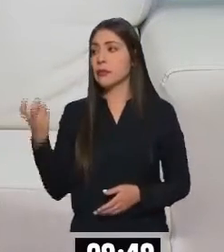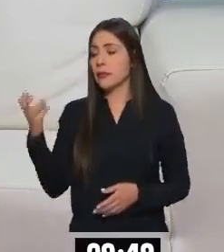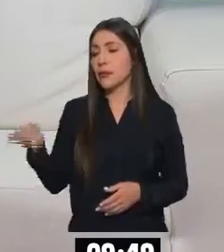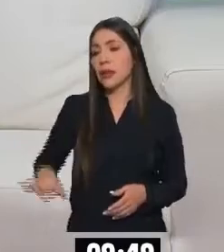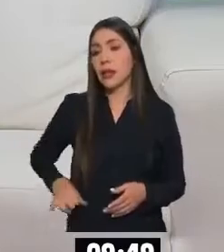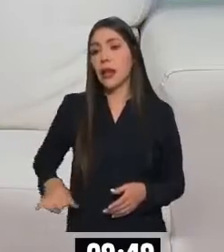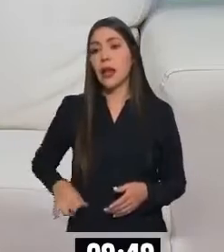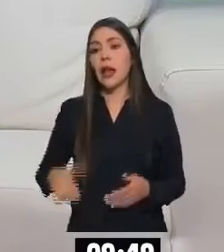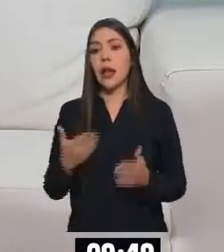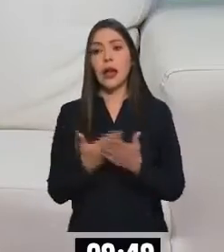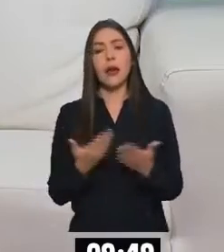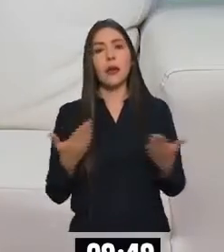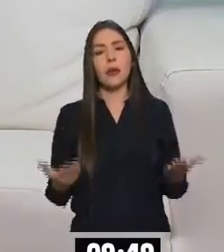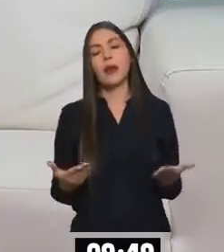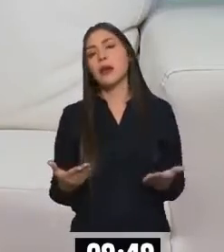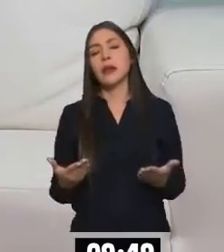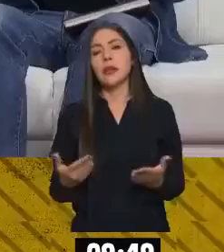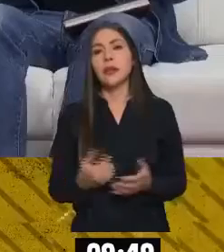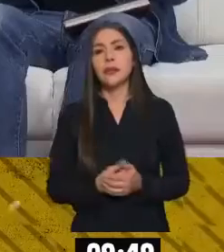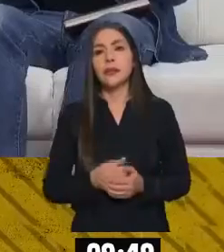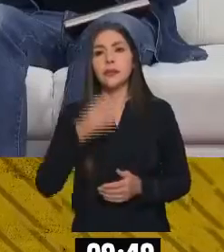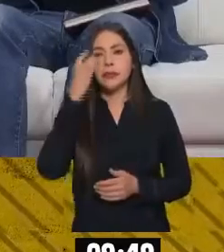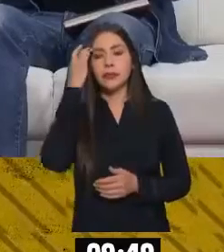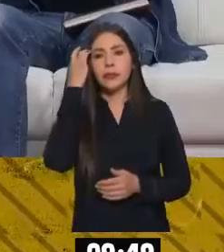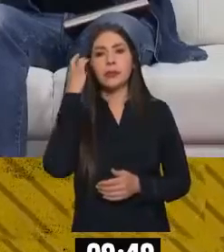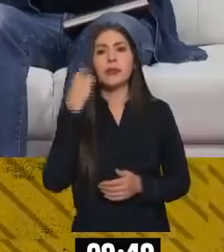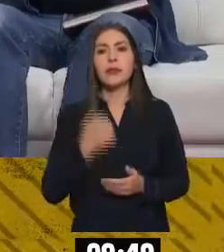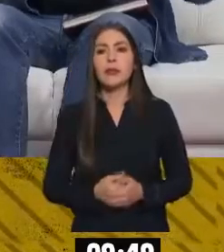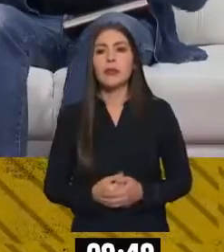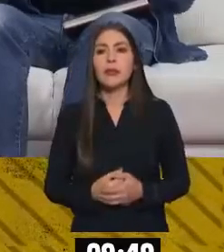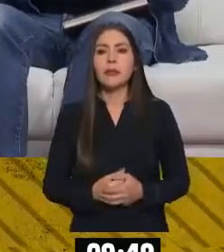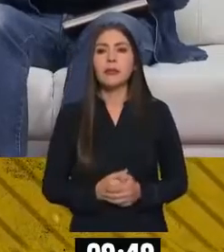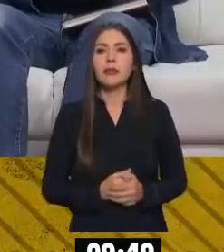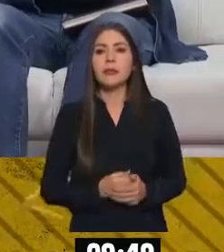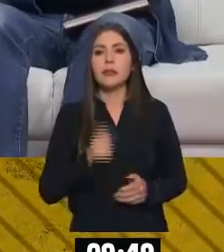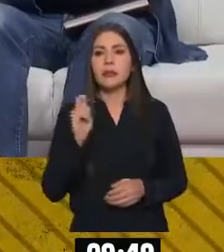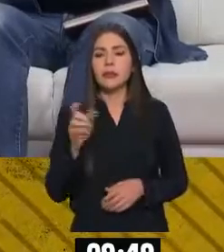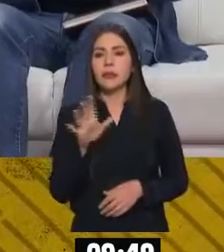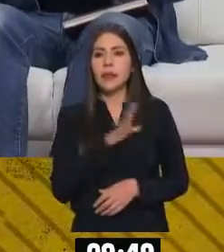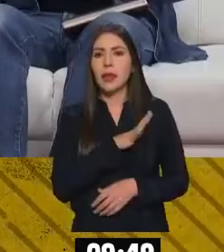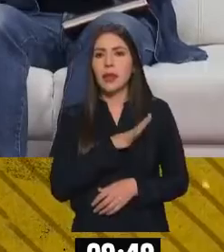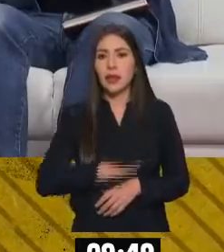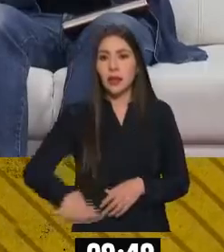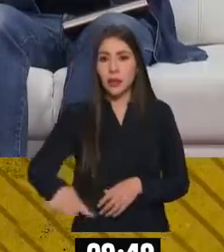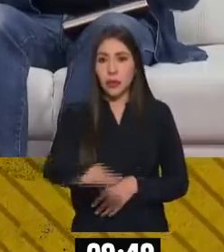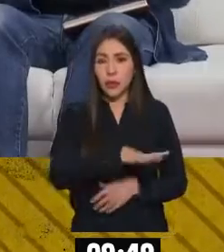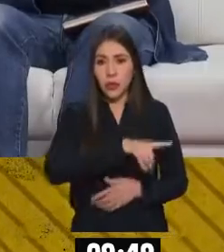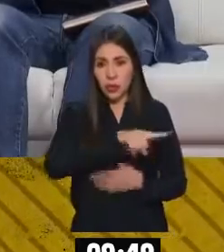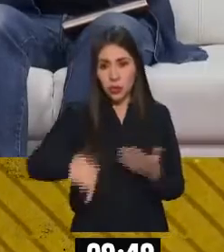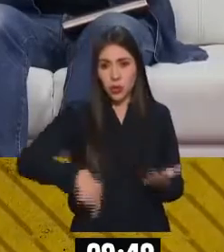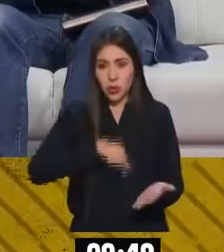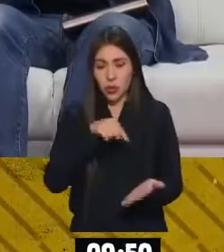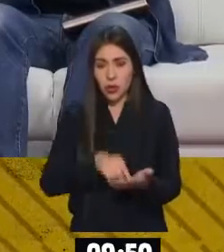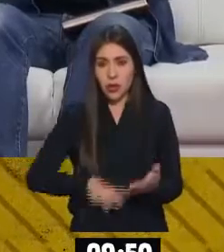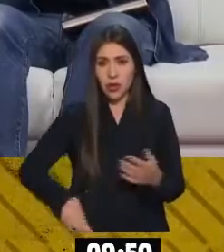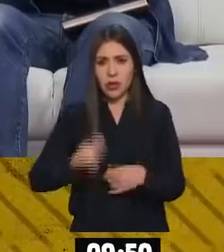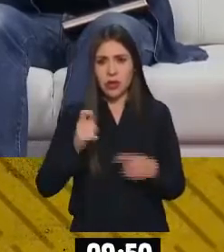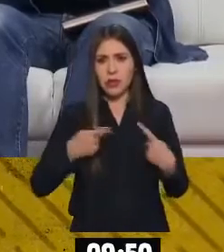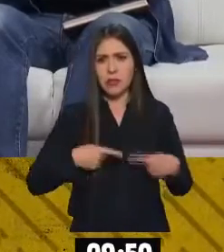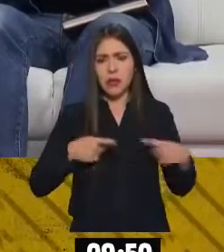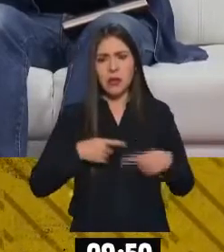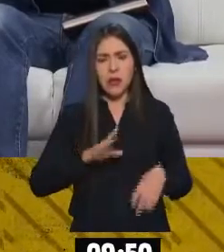hay obviamente la acción de lo que yo llamo un suprapoder en estas regiones. ¿Qué es este suprapoder? Ni